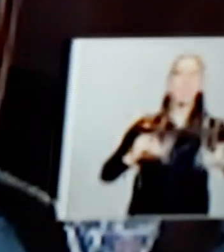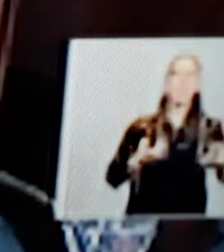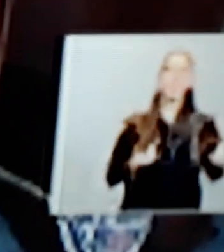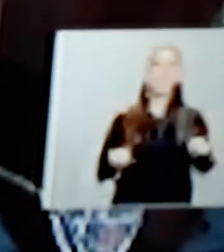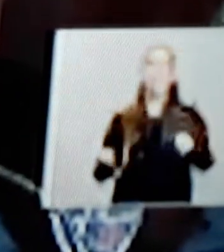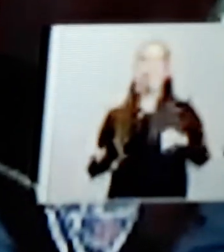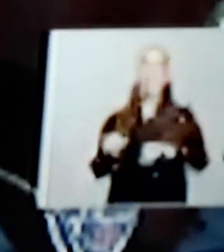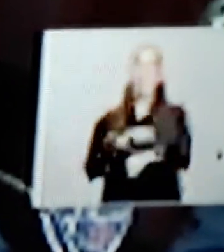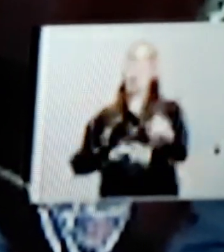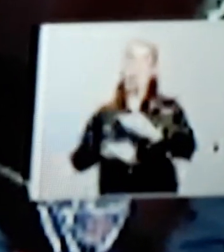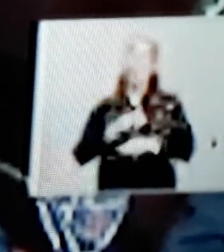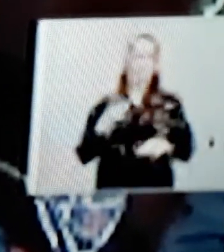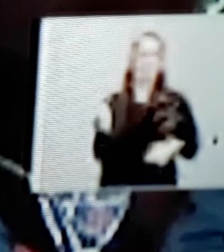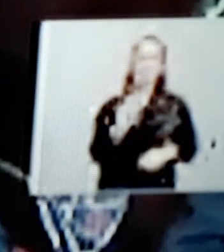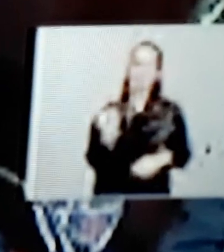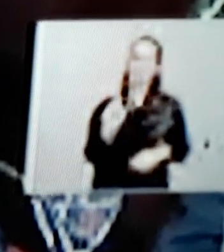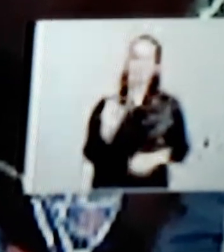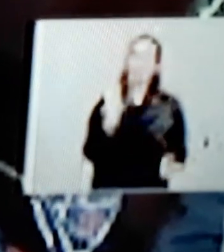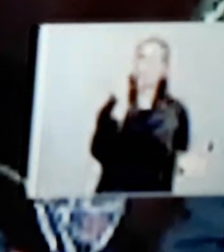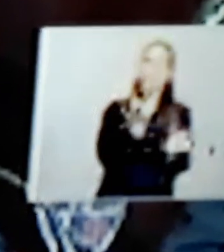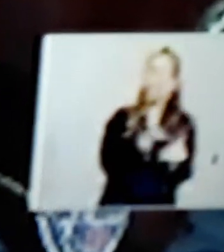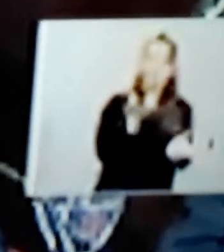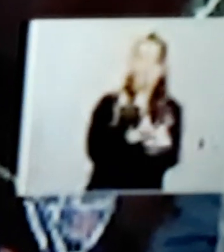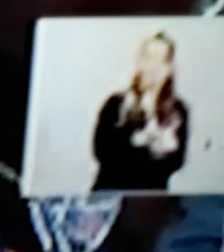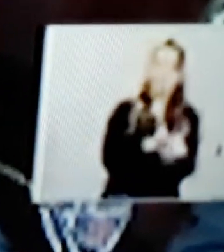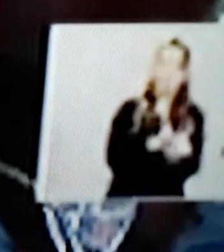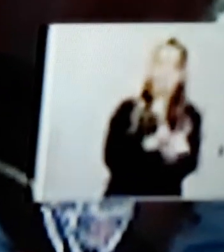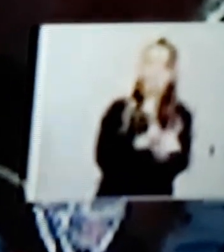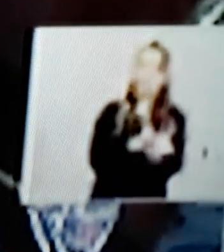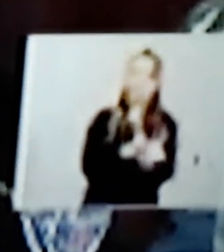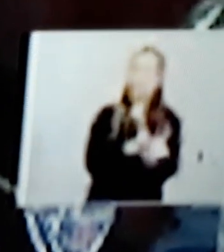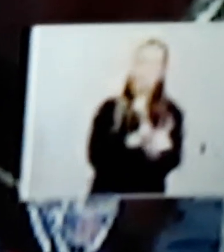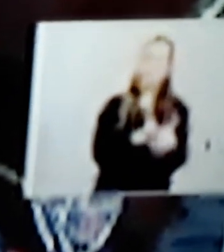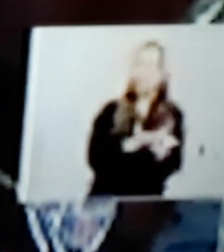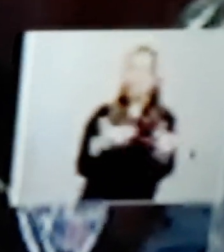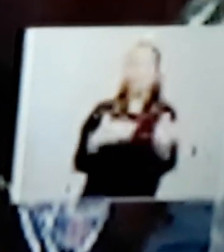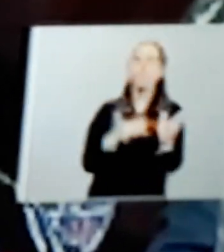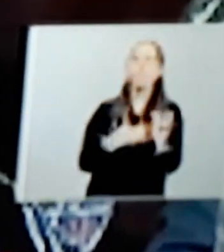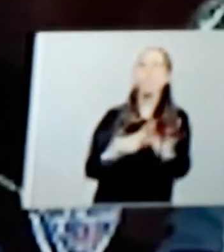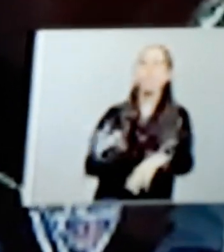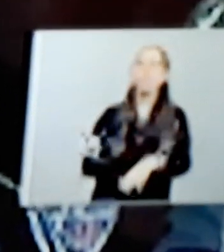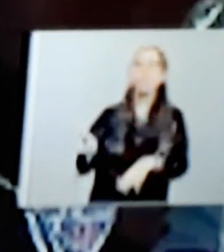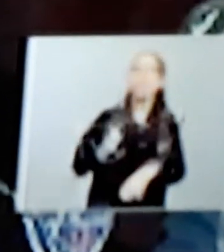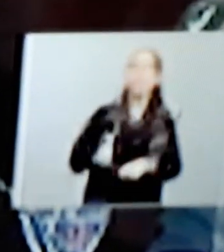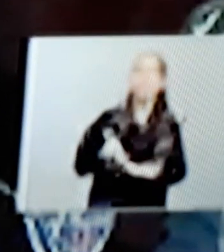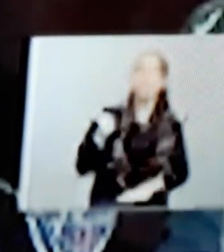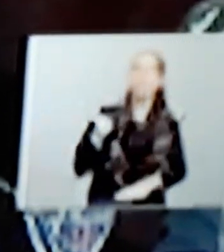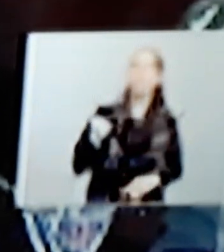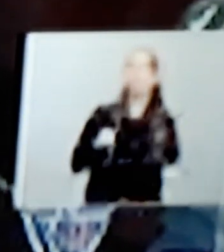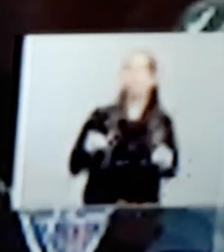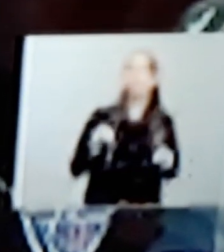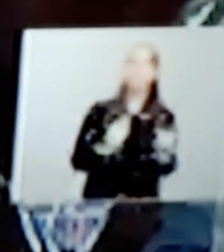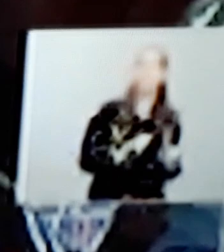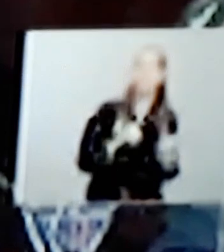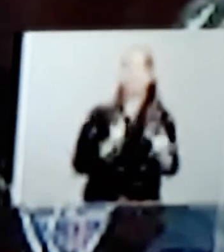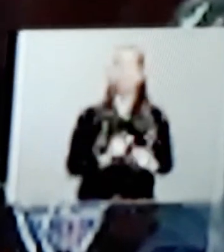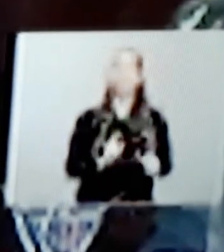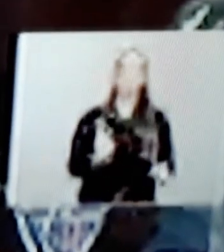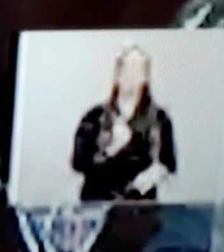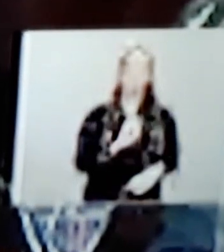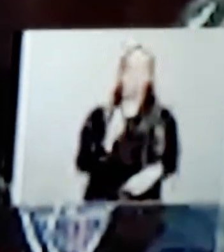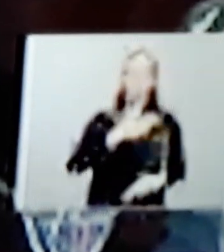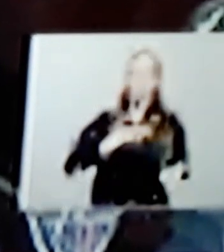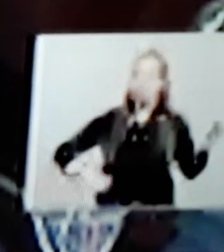negocio. Los derechos no se miden por las ganancias económicas. La solidaridad no